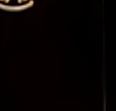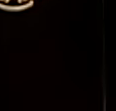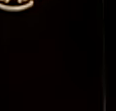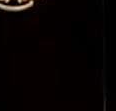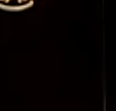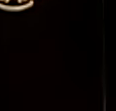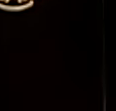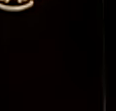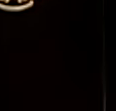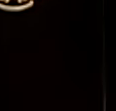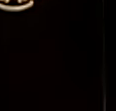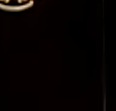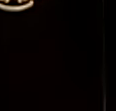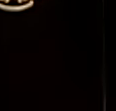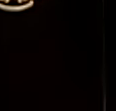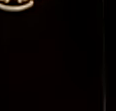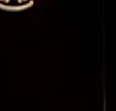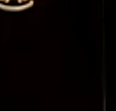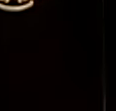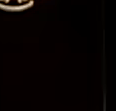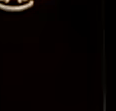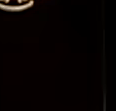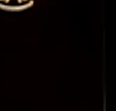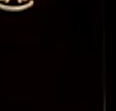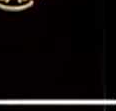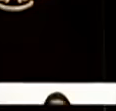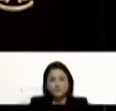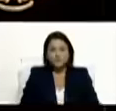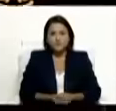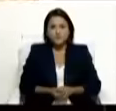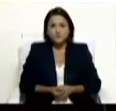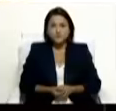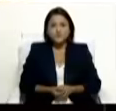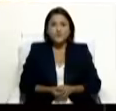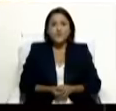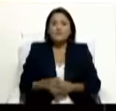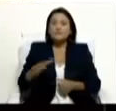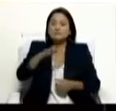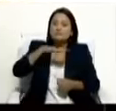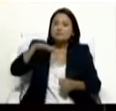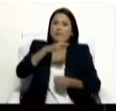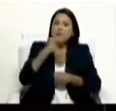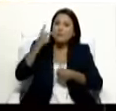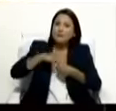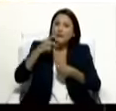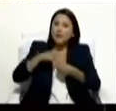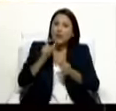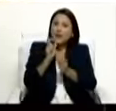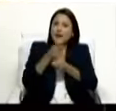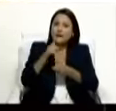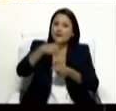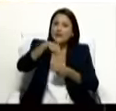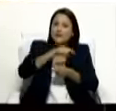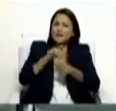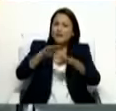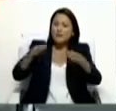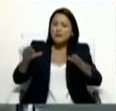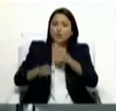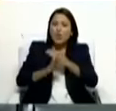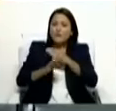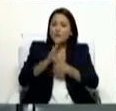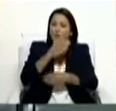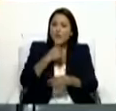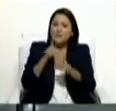atrevido a intentar licitar bloques y campos petroleros y gasíferos en un mar que está por